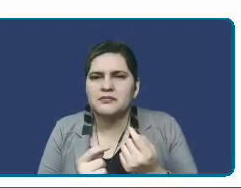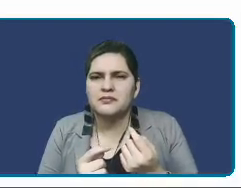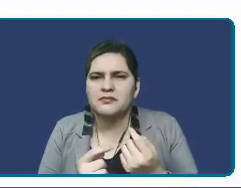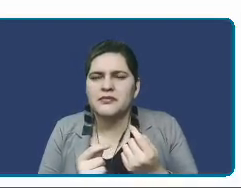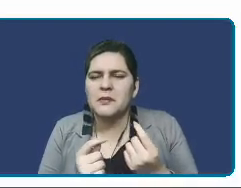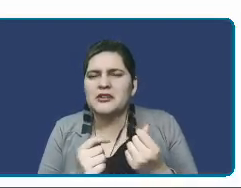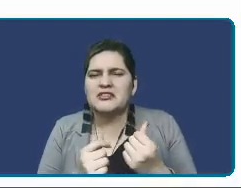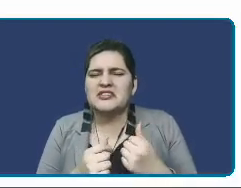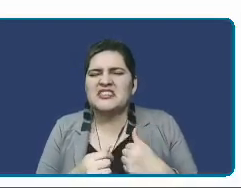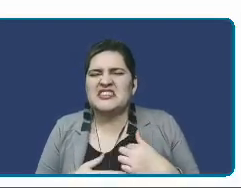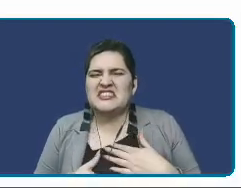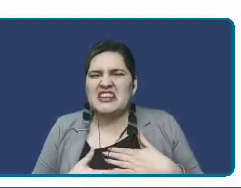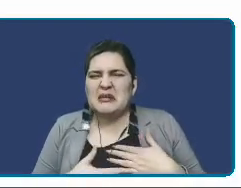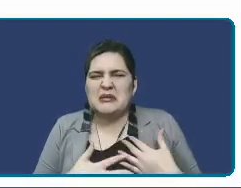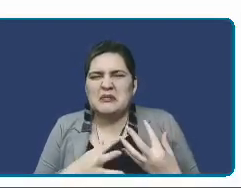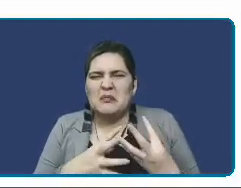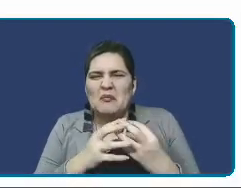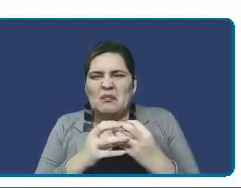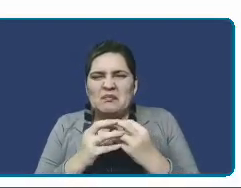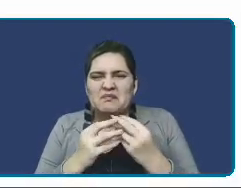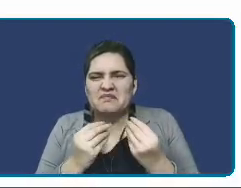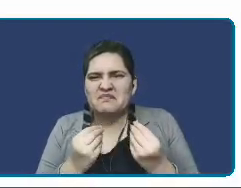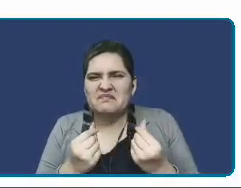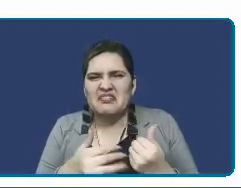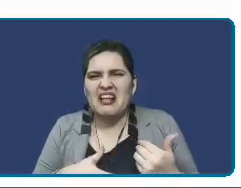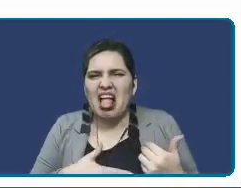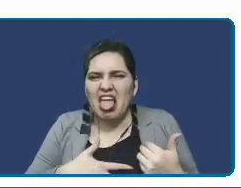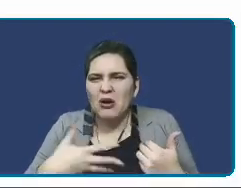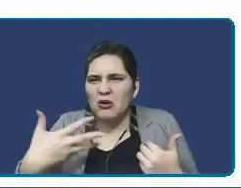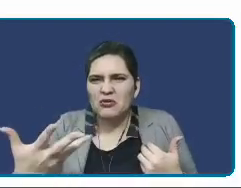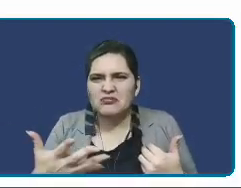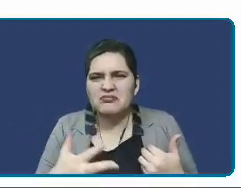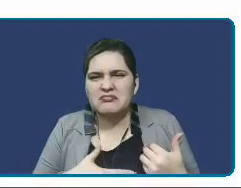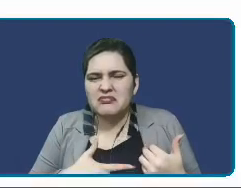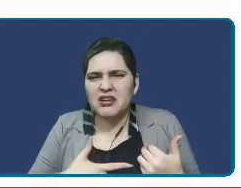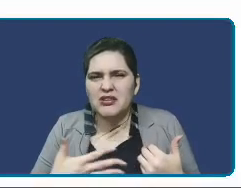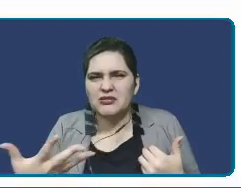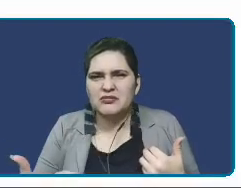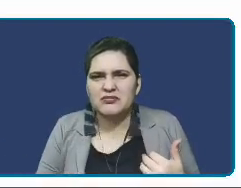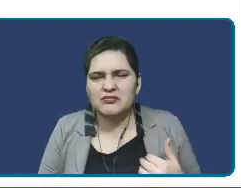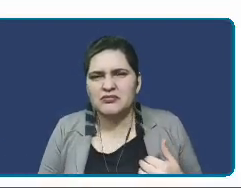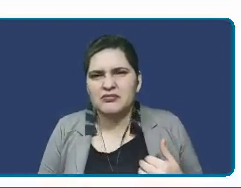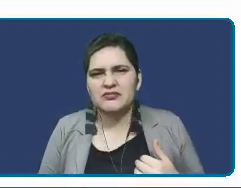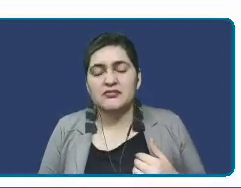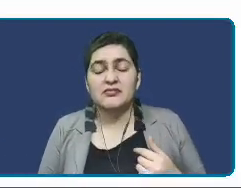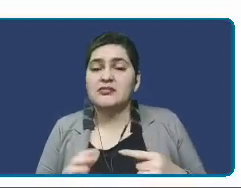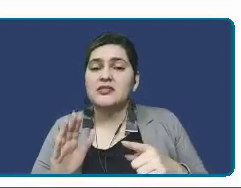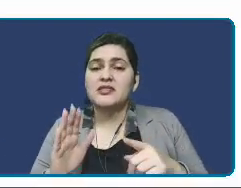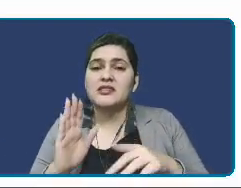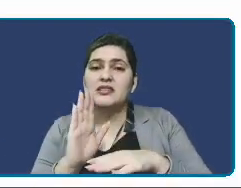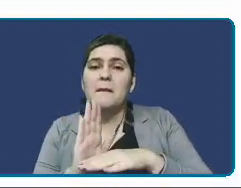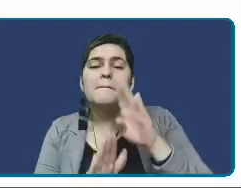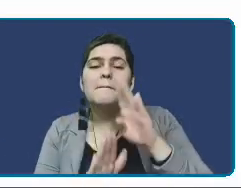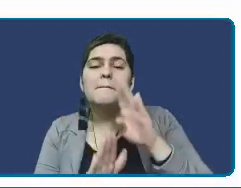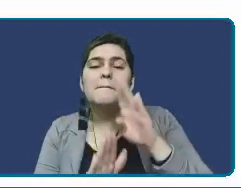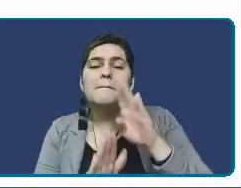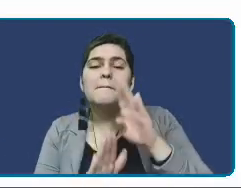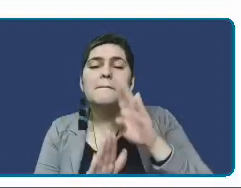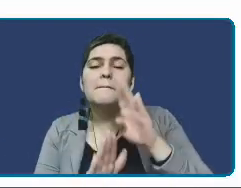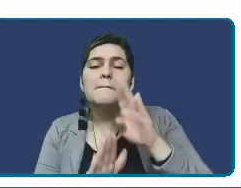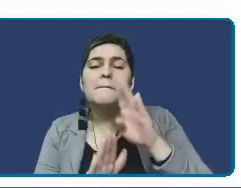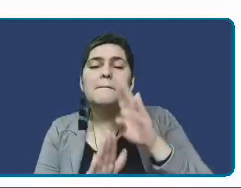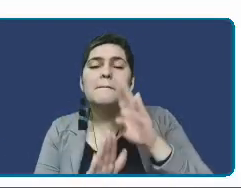porque tengo mayor sensibilidad, o sea, siento mucho, o porque tengo menos sensibilidad, siento poco, entonces